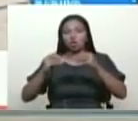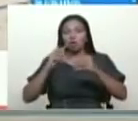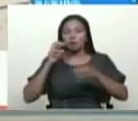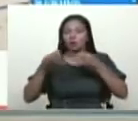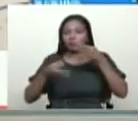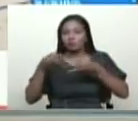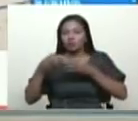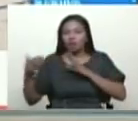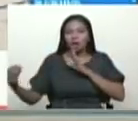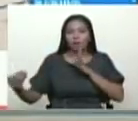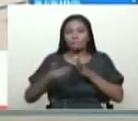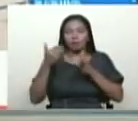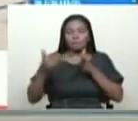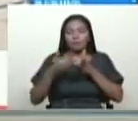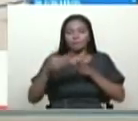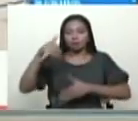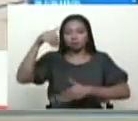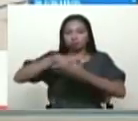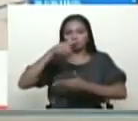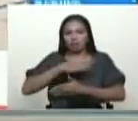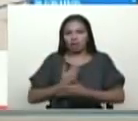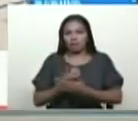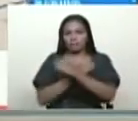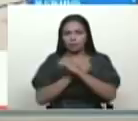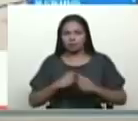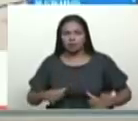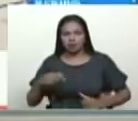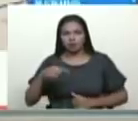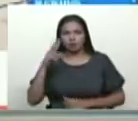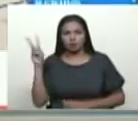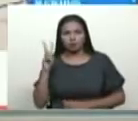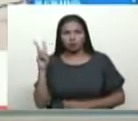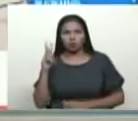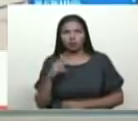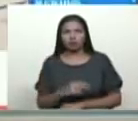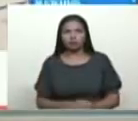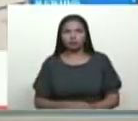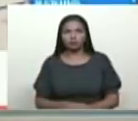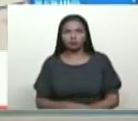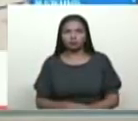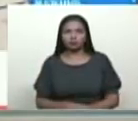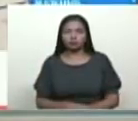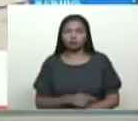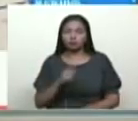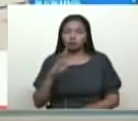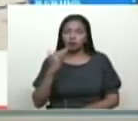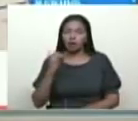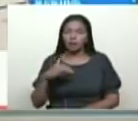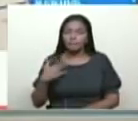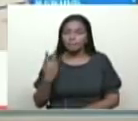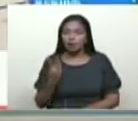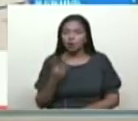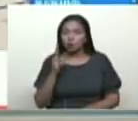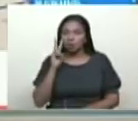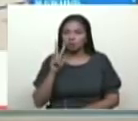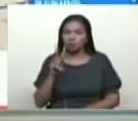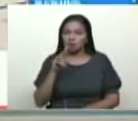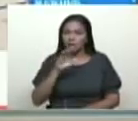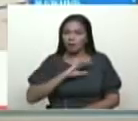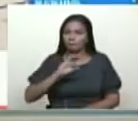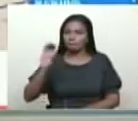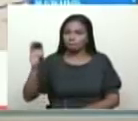una agresión militar contra Venezuela. Así que tiene un gran valor que ustedes estén hoy en nuestro